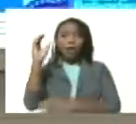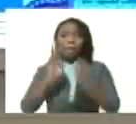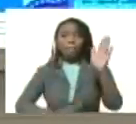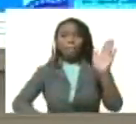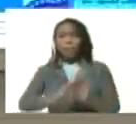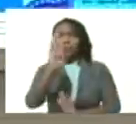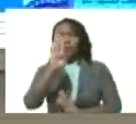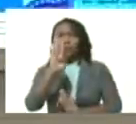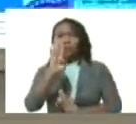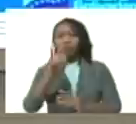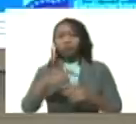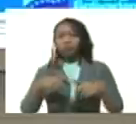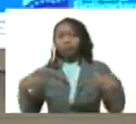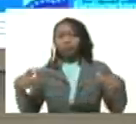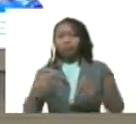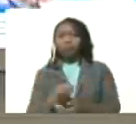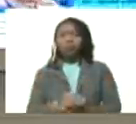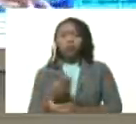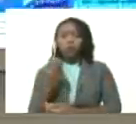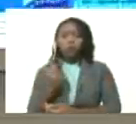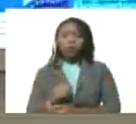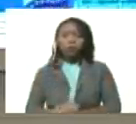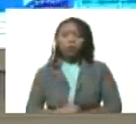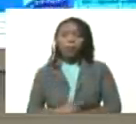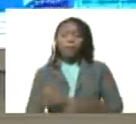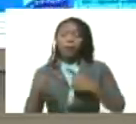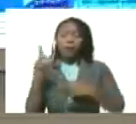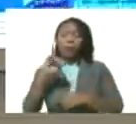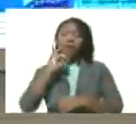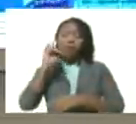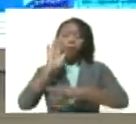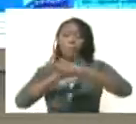con creces. Pero también reportan más de